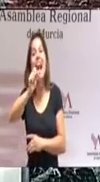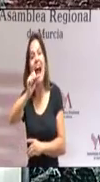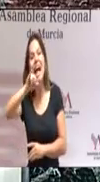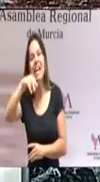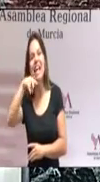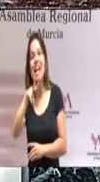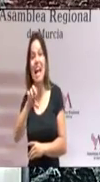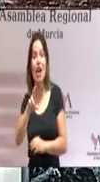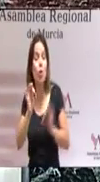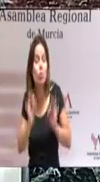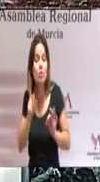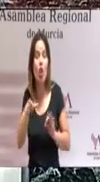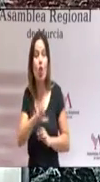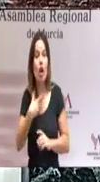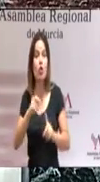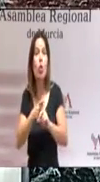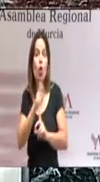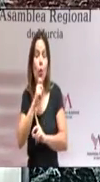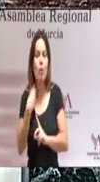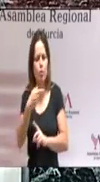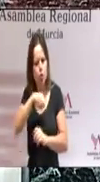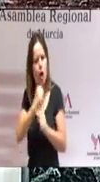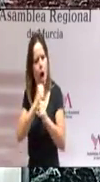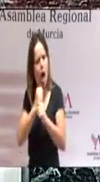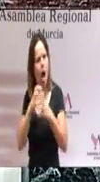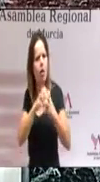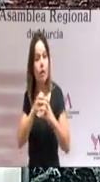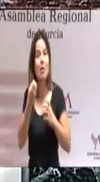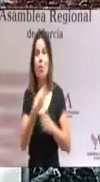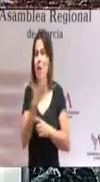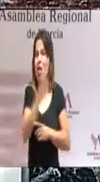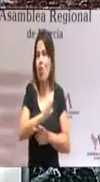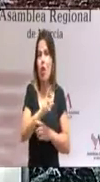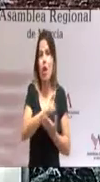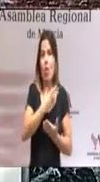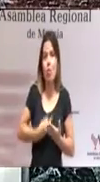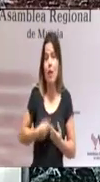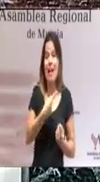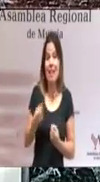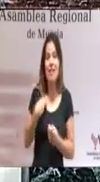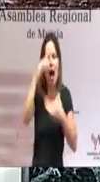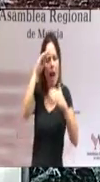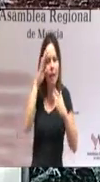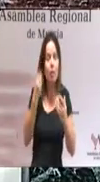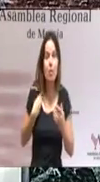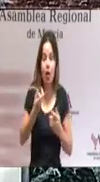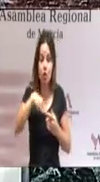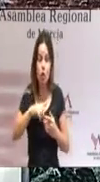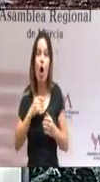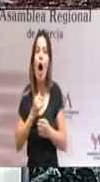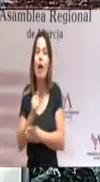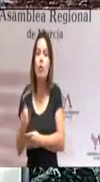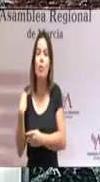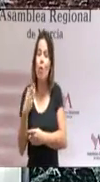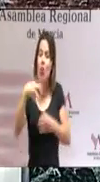en particular, y cualquier rincón de la región de Murcia que necesite la atención que merecen nuestros agricultores, que